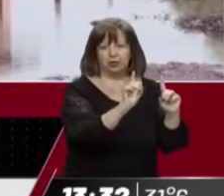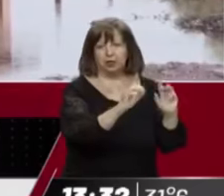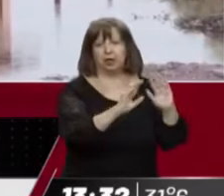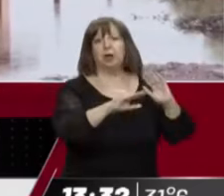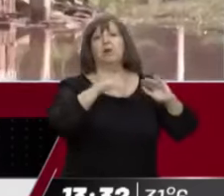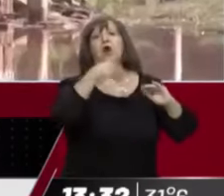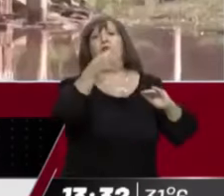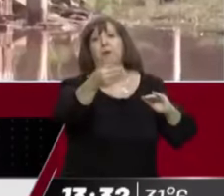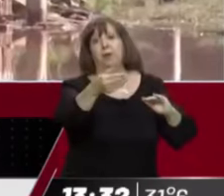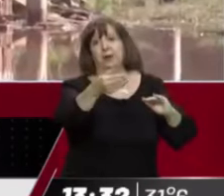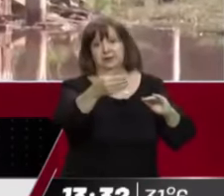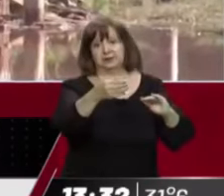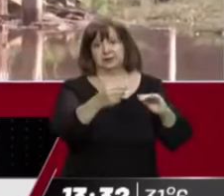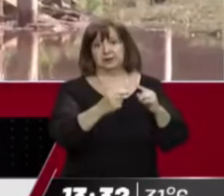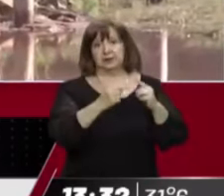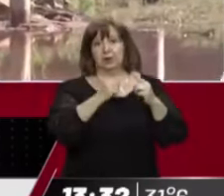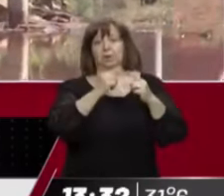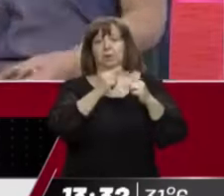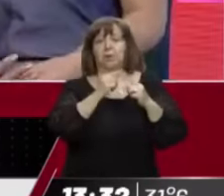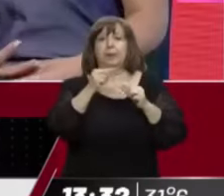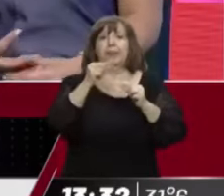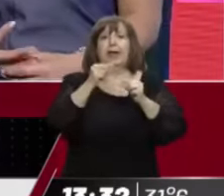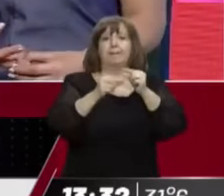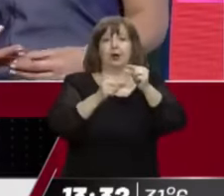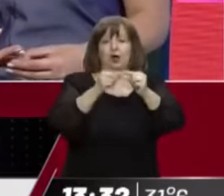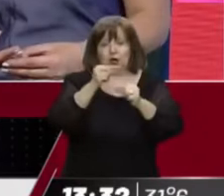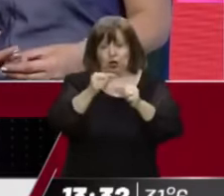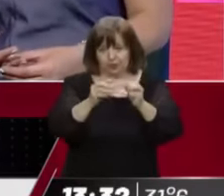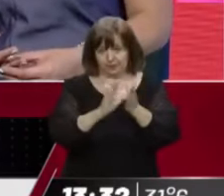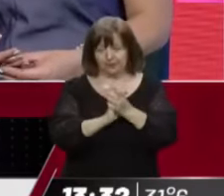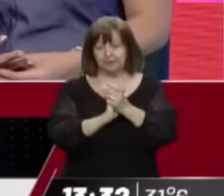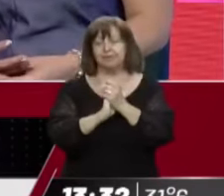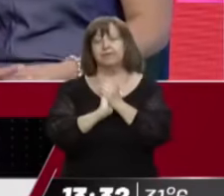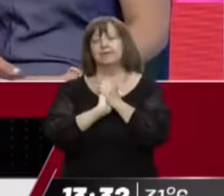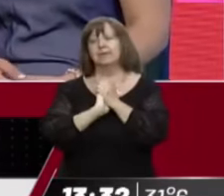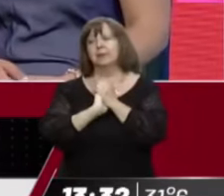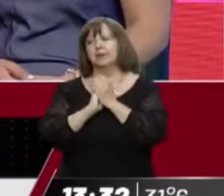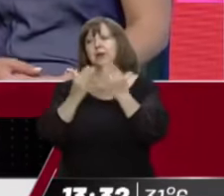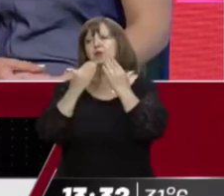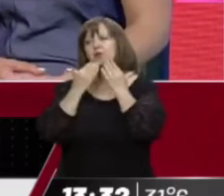para para agradecerle por supuesto a Eduardo y a toda la gente que ha conversado con